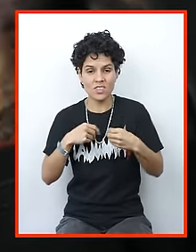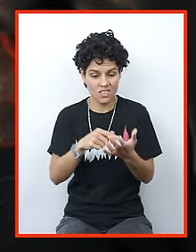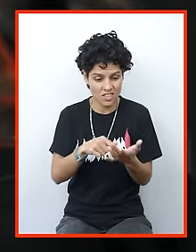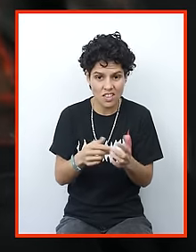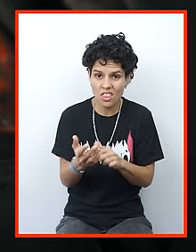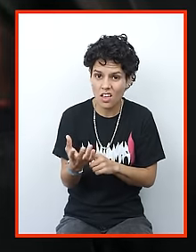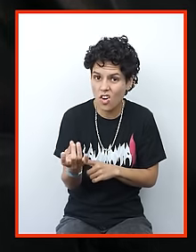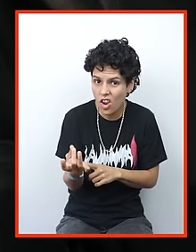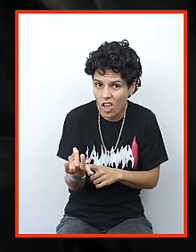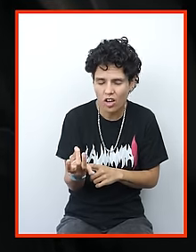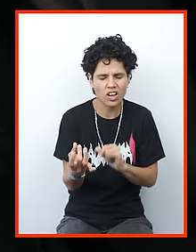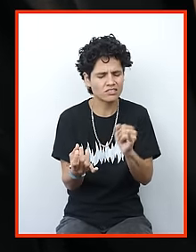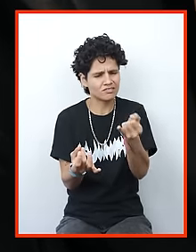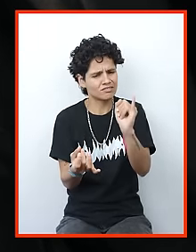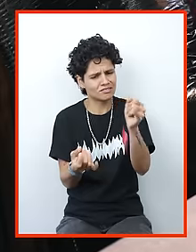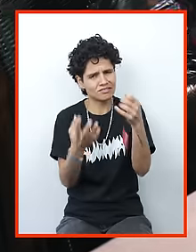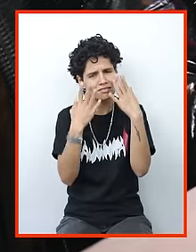Sí, caleta.